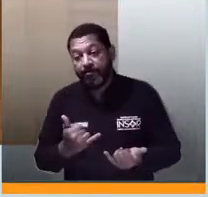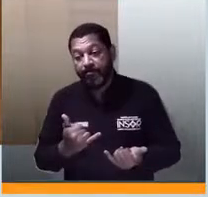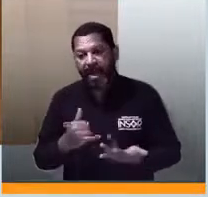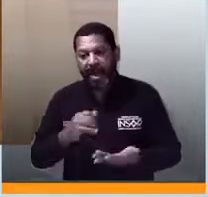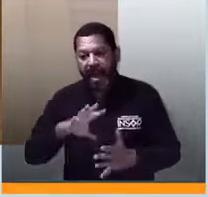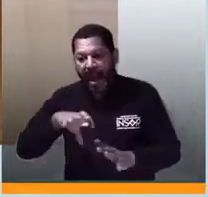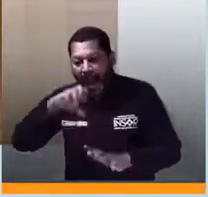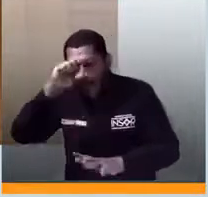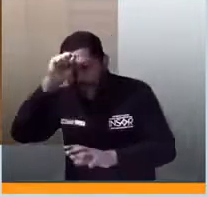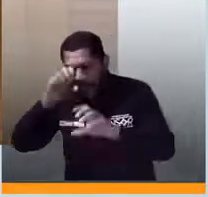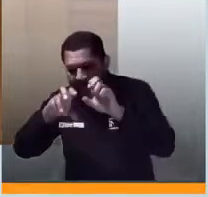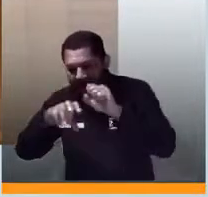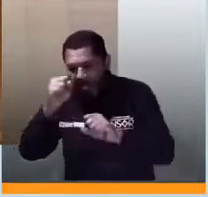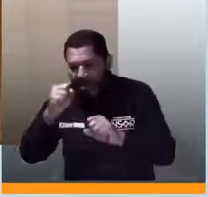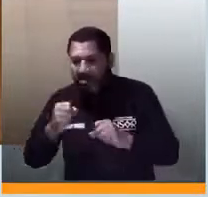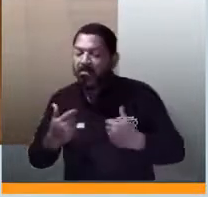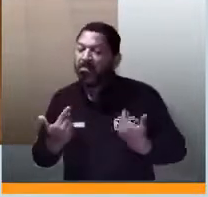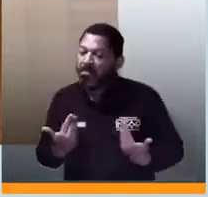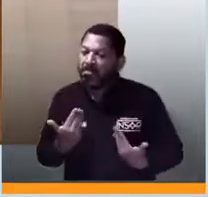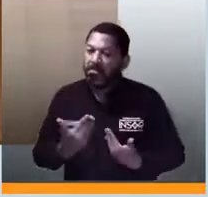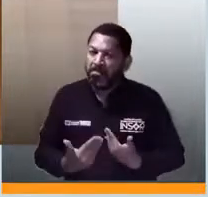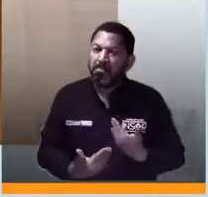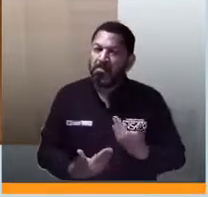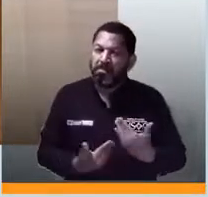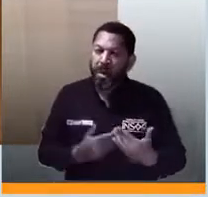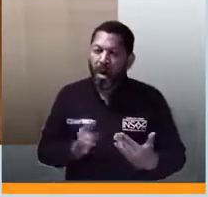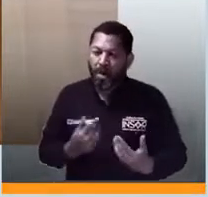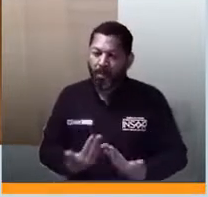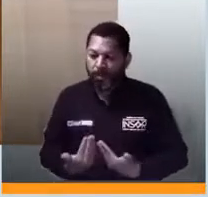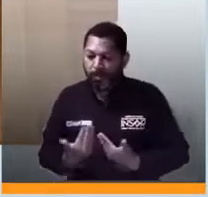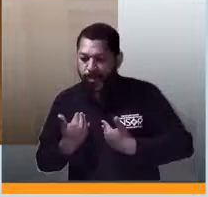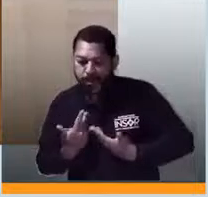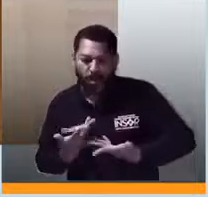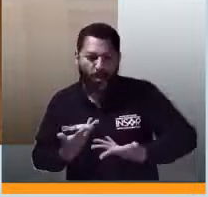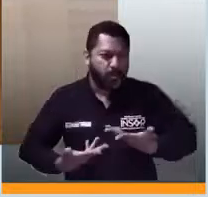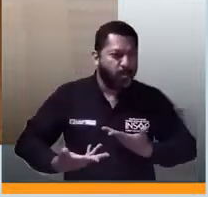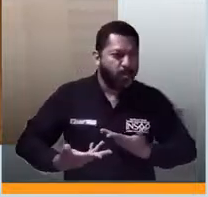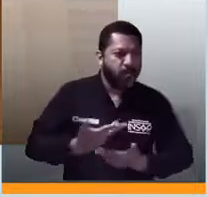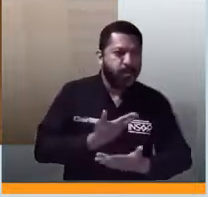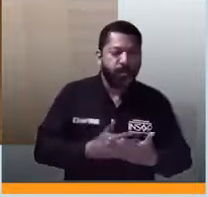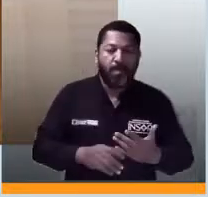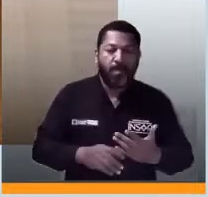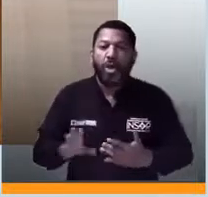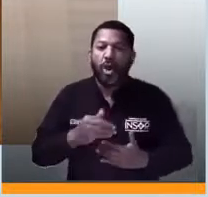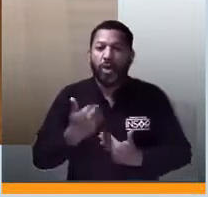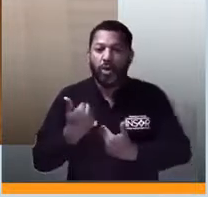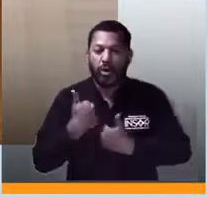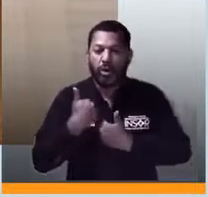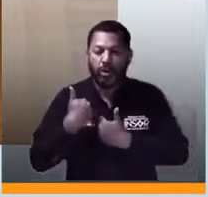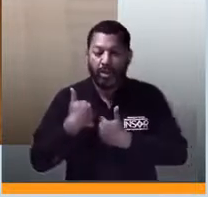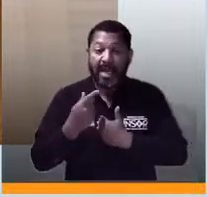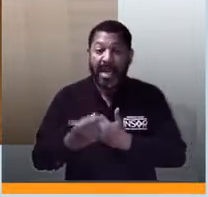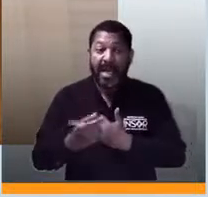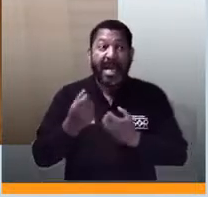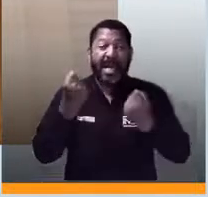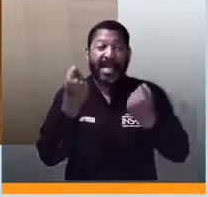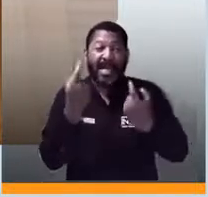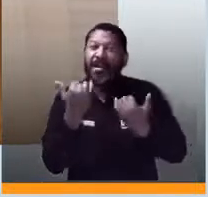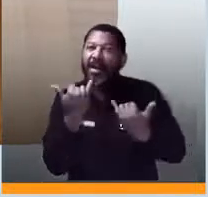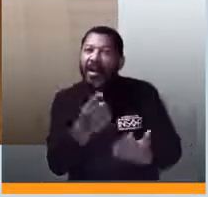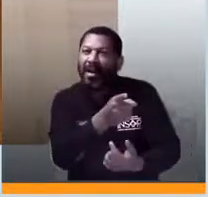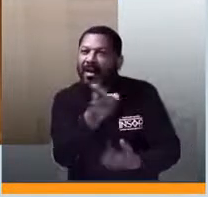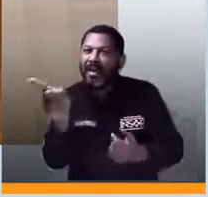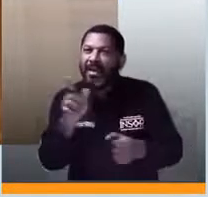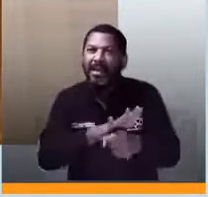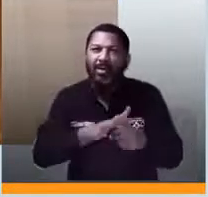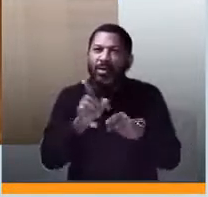un poco más bajo un tema de corresponsabilidad de todos como ciudadanos, entendiendo las situaciones en